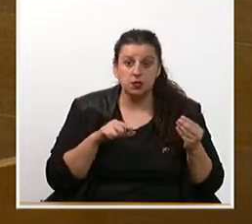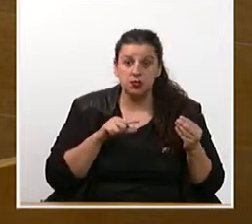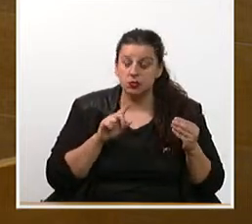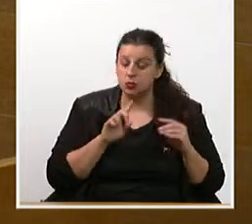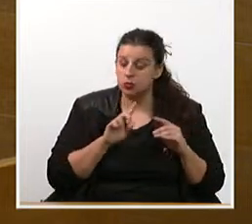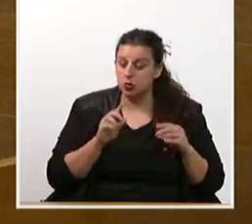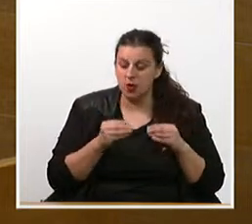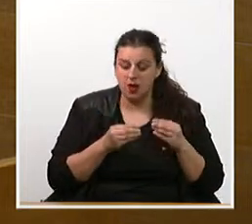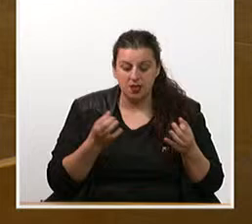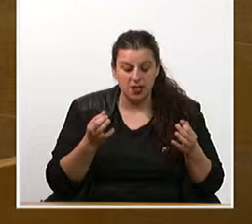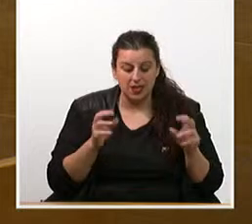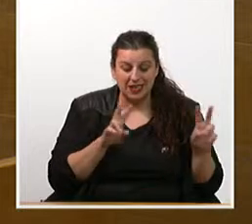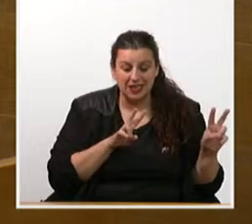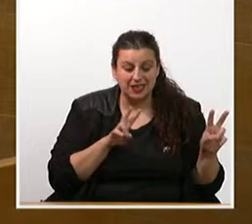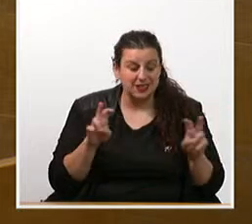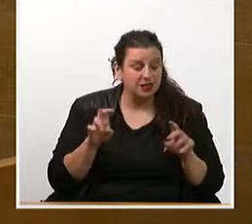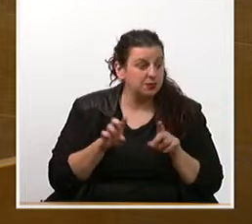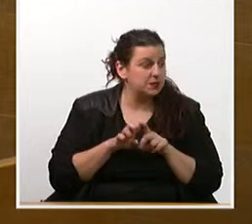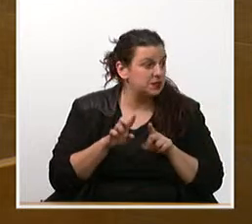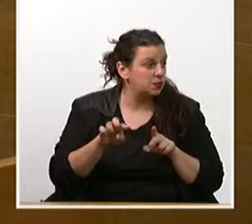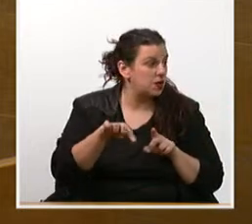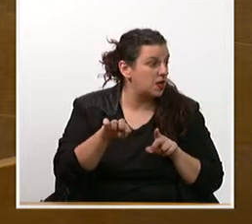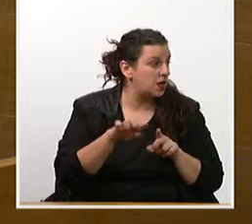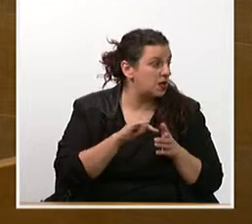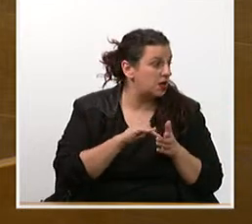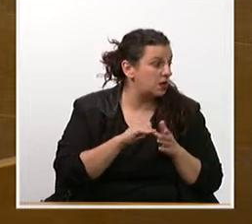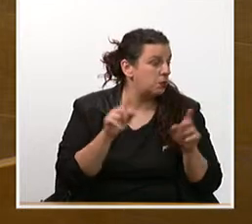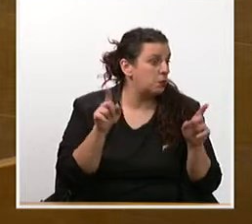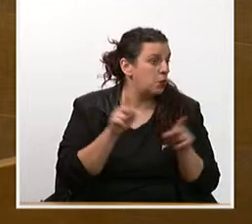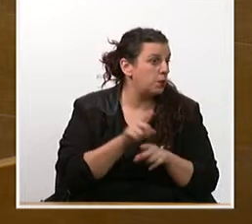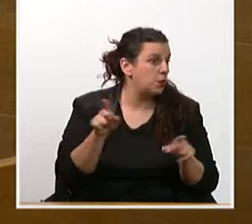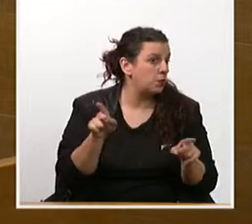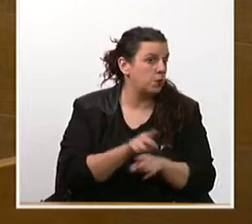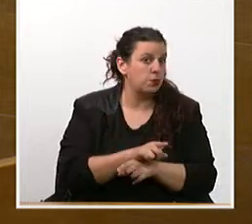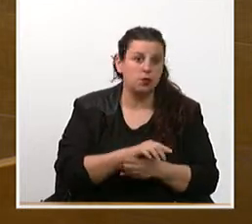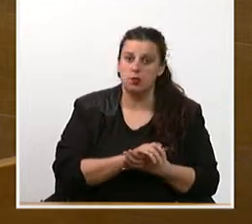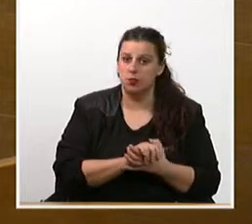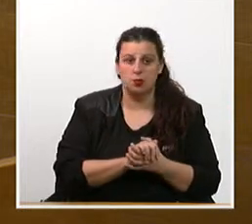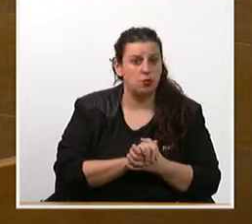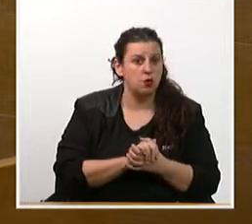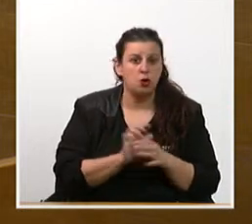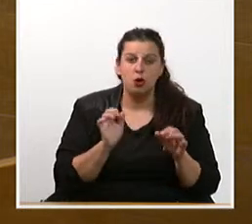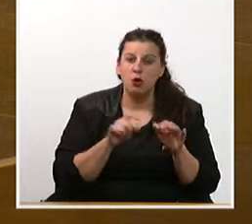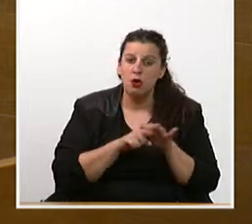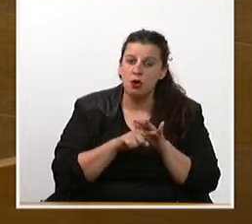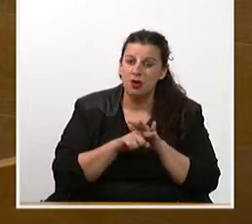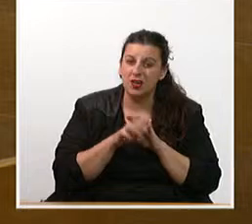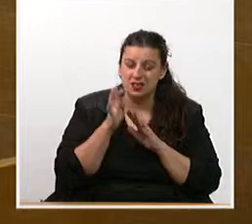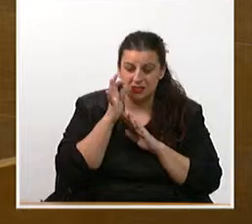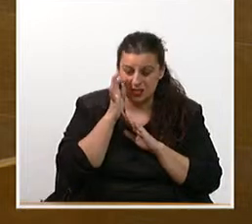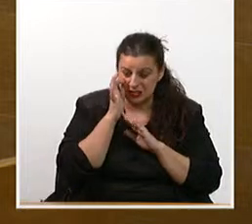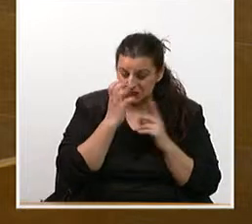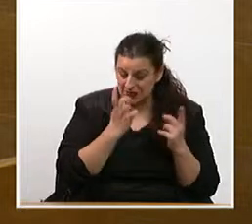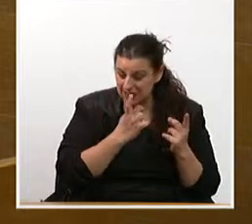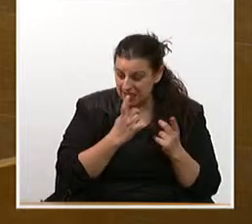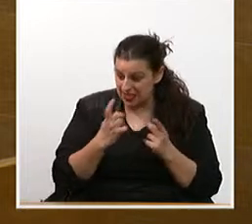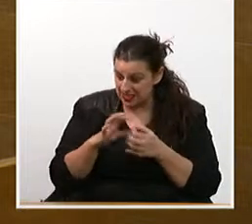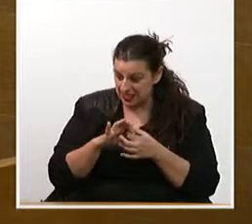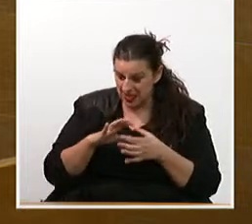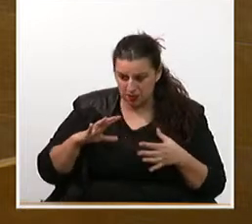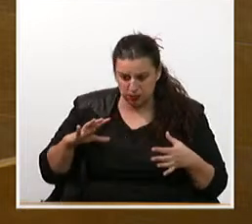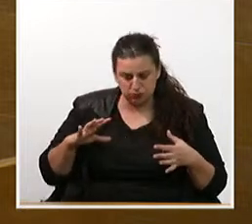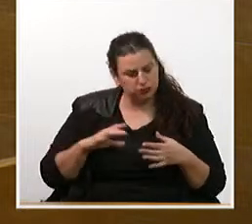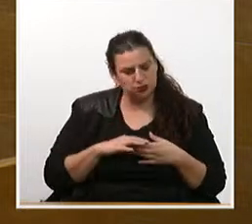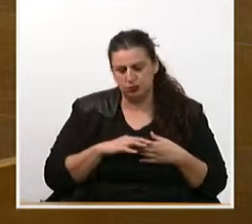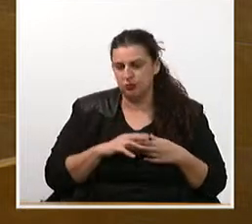hacer son cuestiones como ustedes del prohibir por prohibir o cuestiones totalmente alejadas de lo que necesita la sociedad Valencia